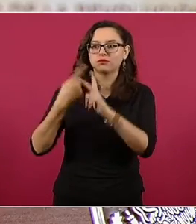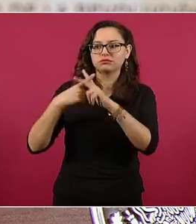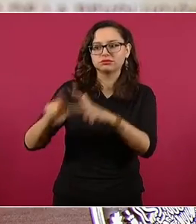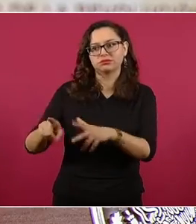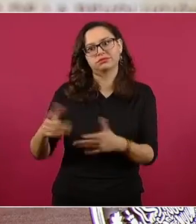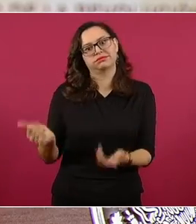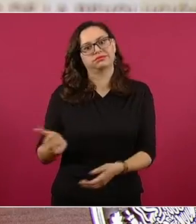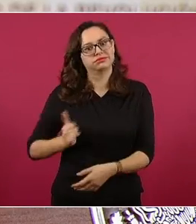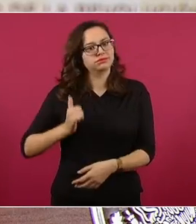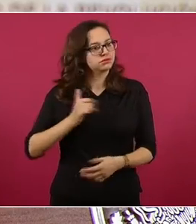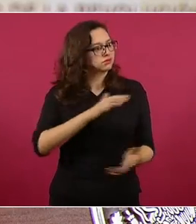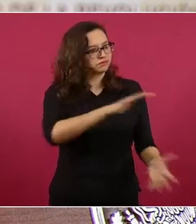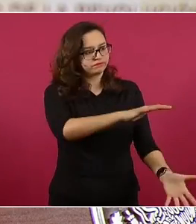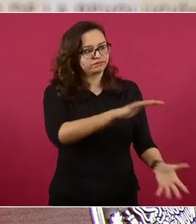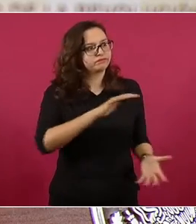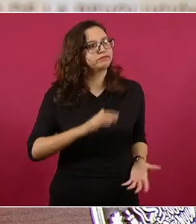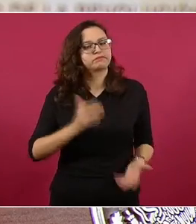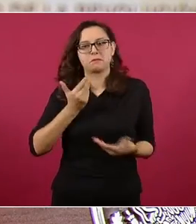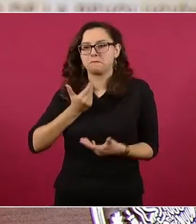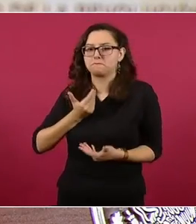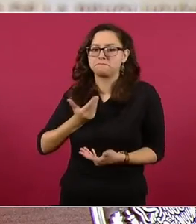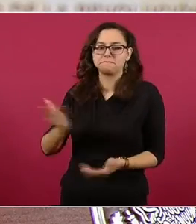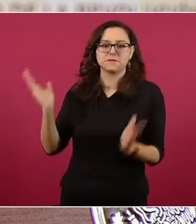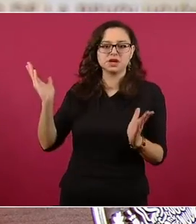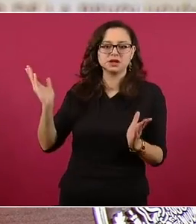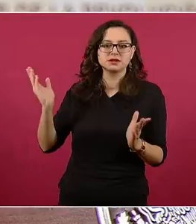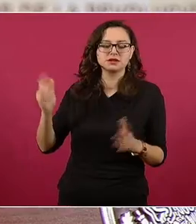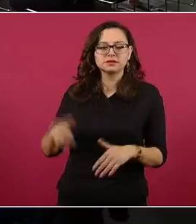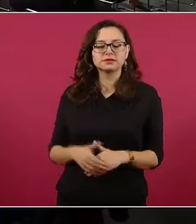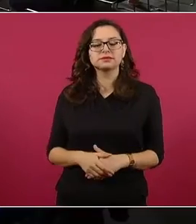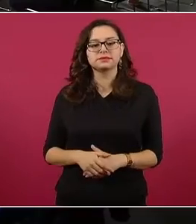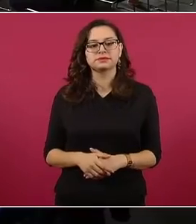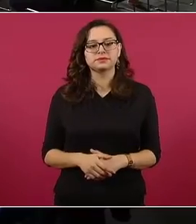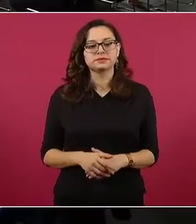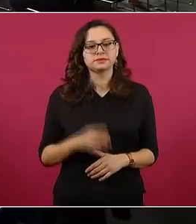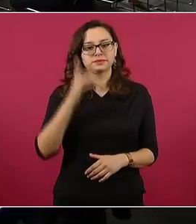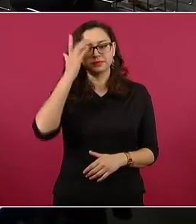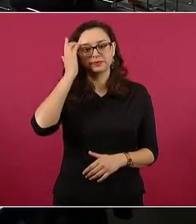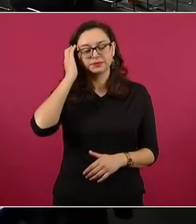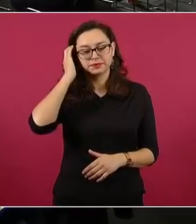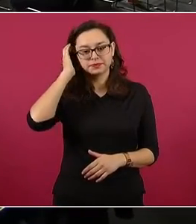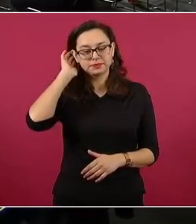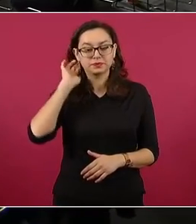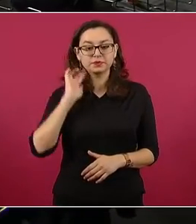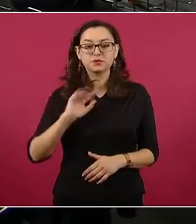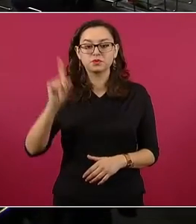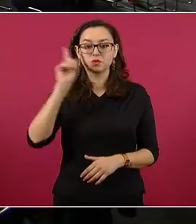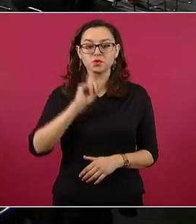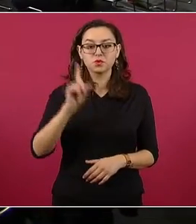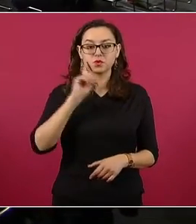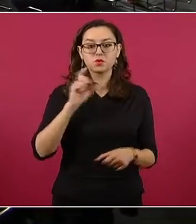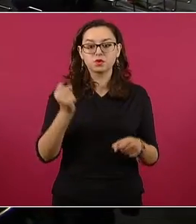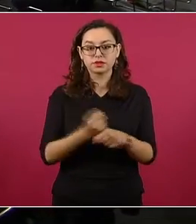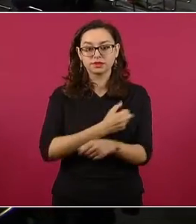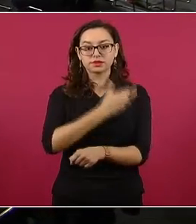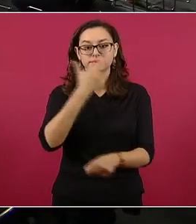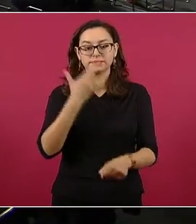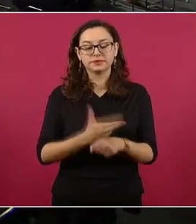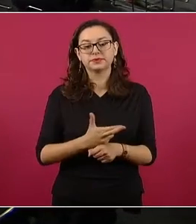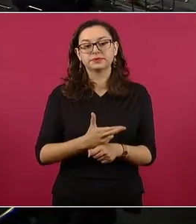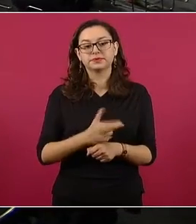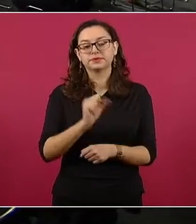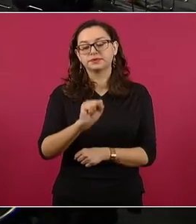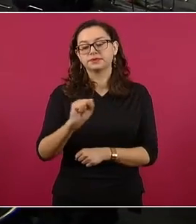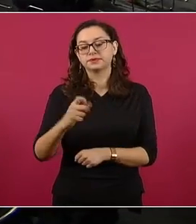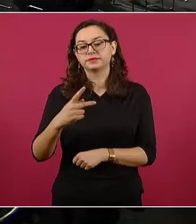Y nos va a informar la secretaria de Seguridad, Rosa Isela Rodríguez, que